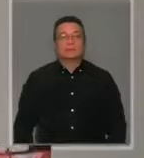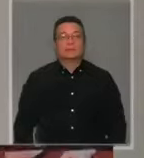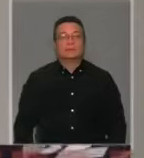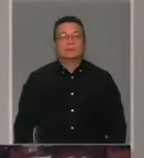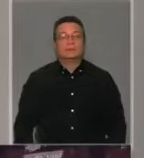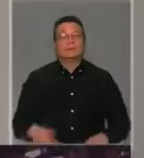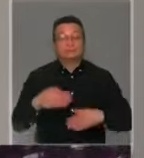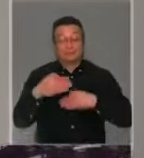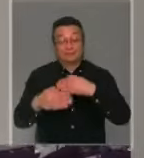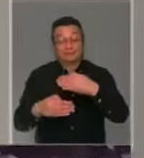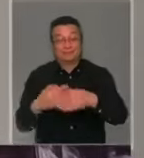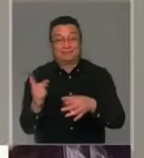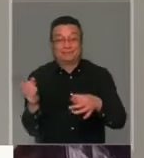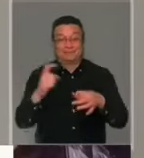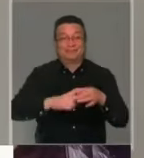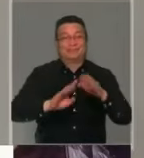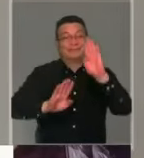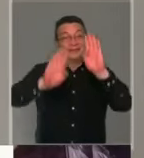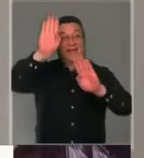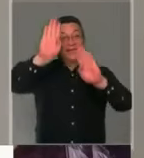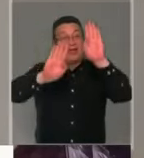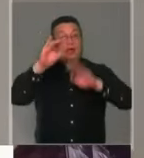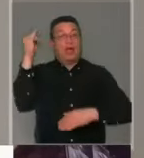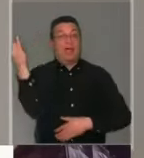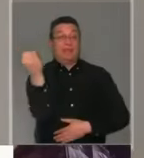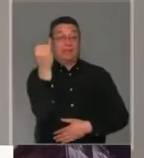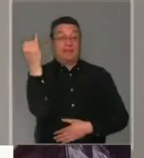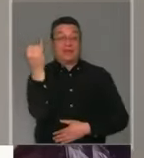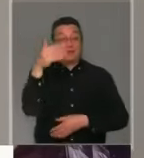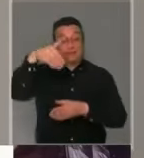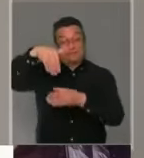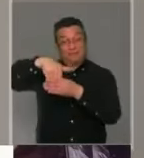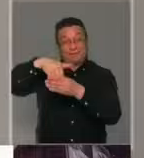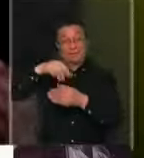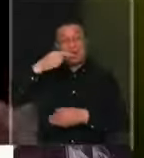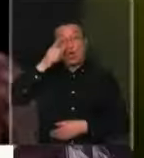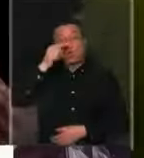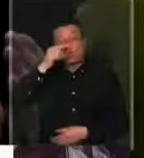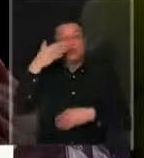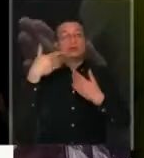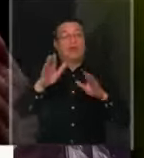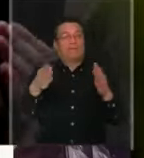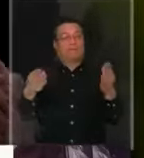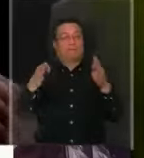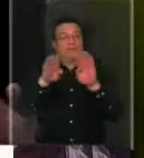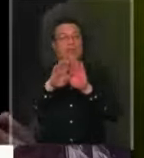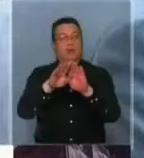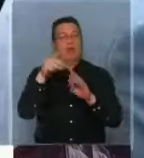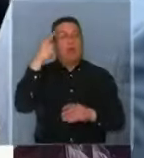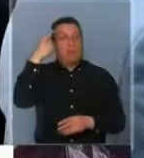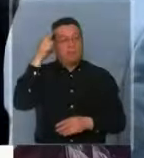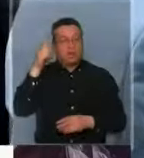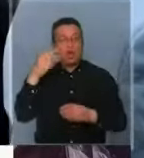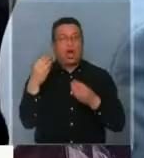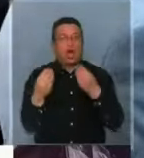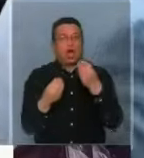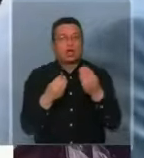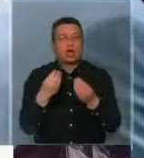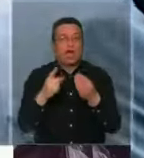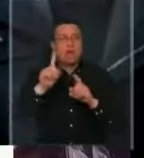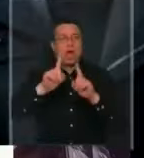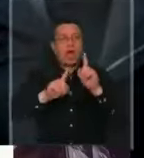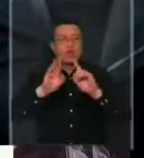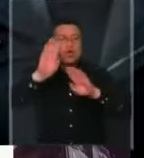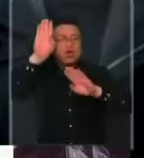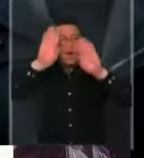El proceso de inscripción de candidaturas independientes para las elecciones de octubre ya terminó, pero la controversia por la manera como algunos candidatos